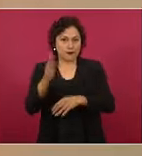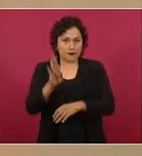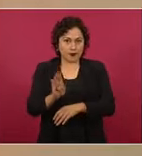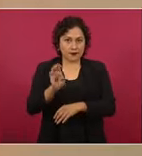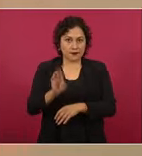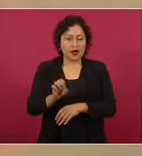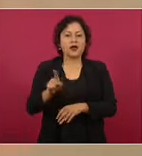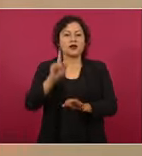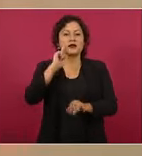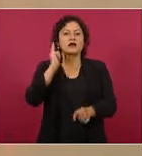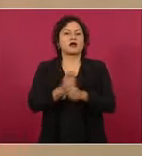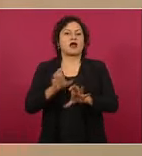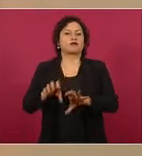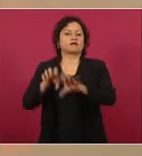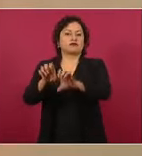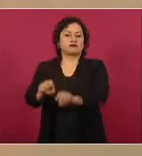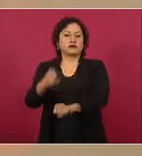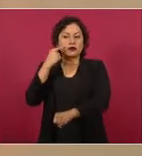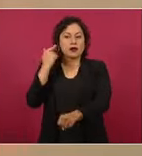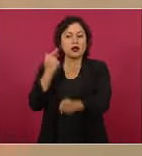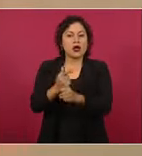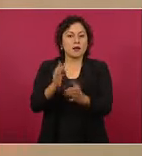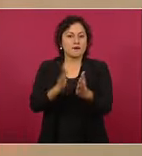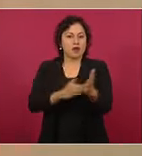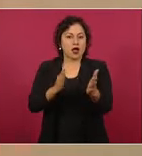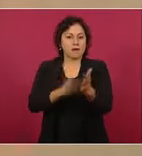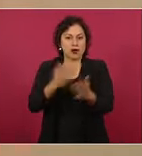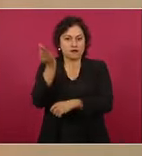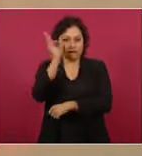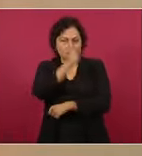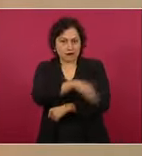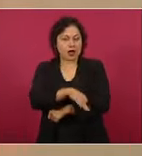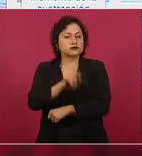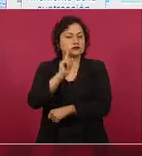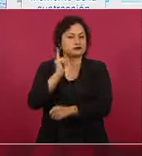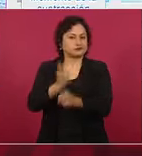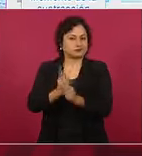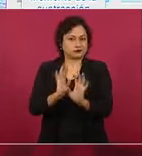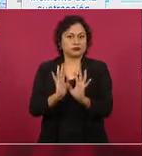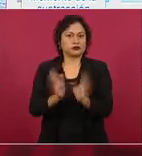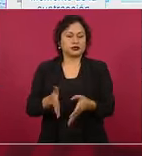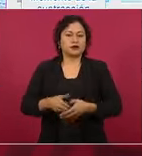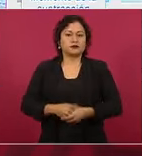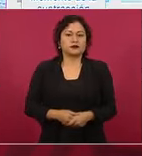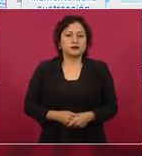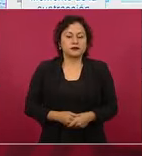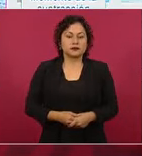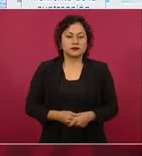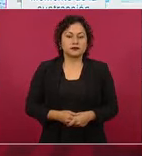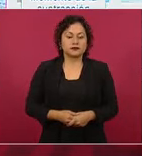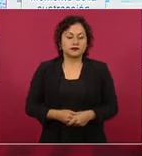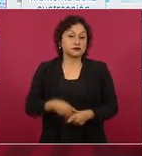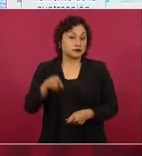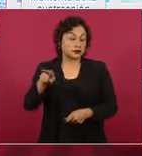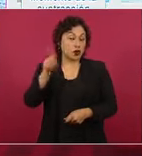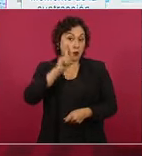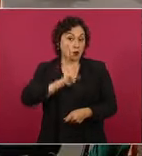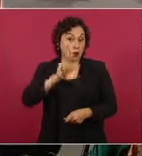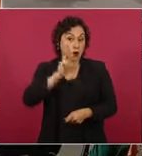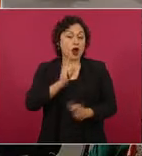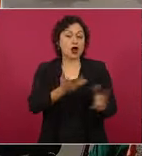agravado y falsificación de documentos en general, la persona que había privado al